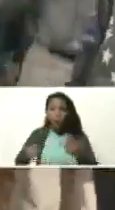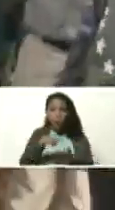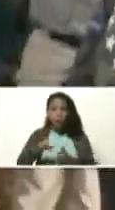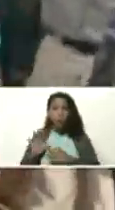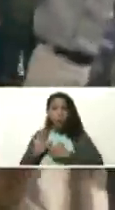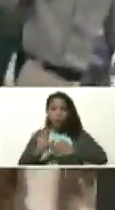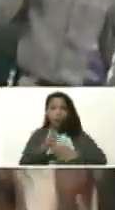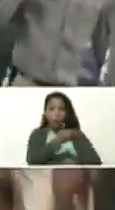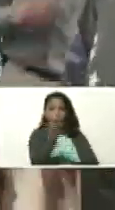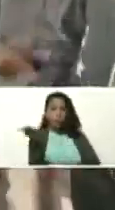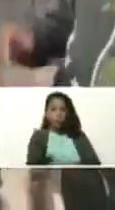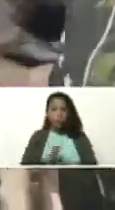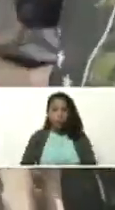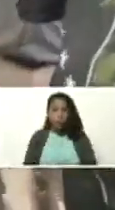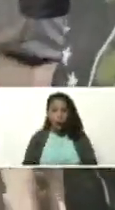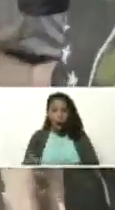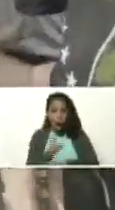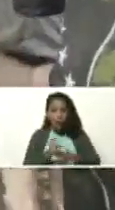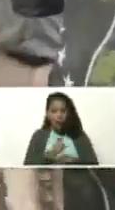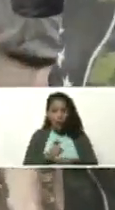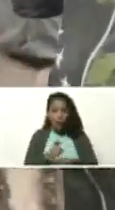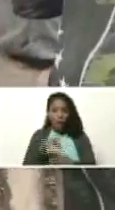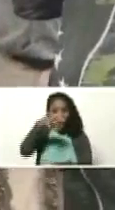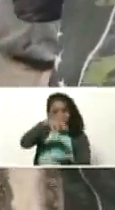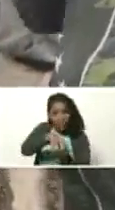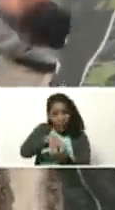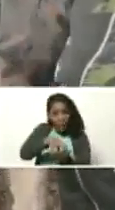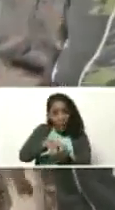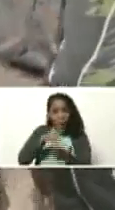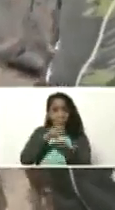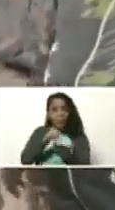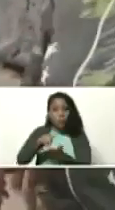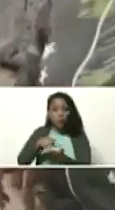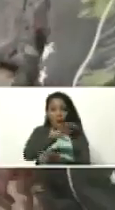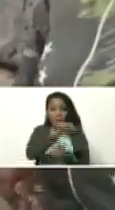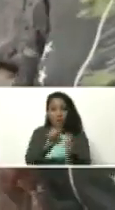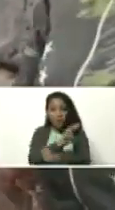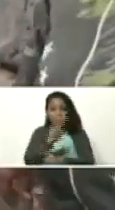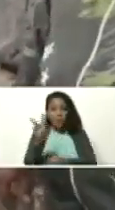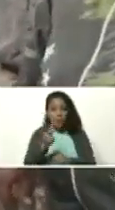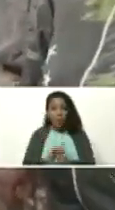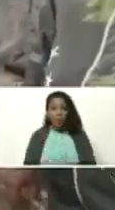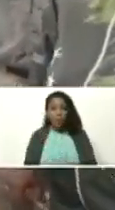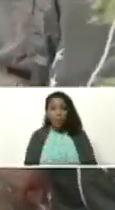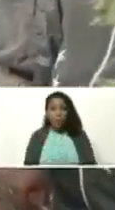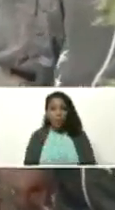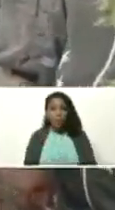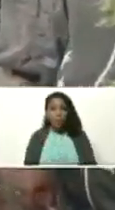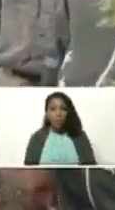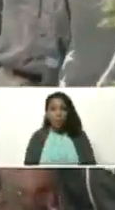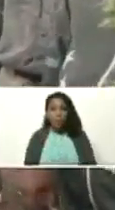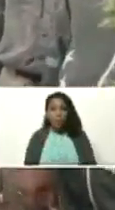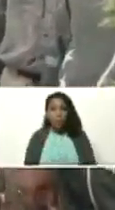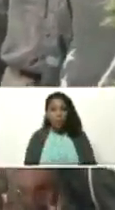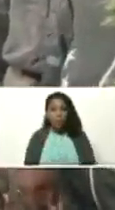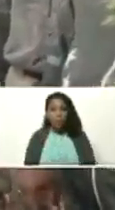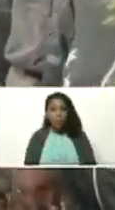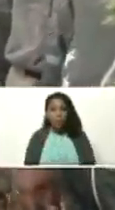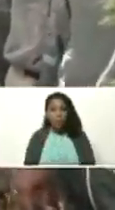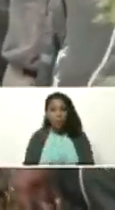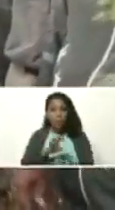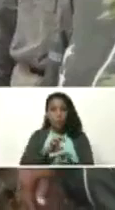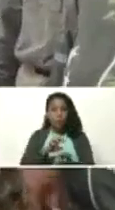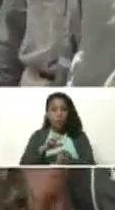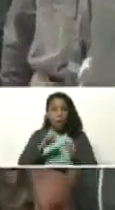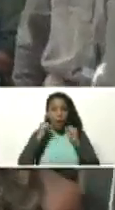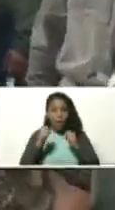representado por usted, el gobierno regional, con la presencia de la vicepresidenta, las fuerzas nacionales que